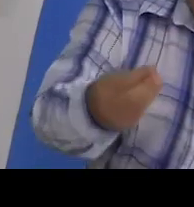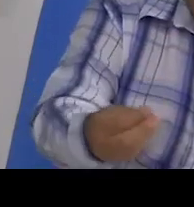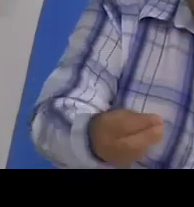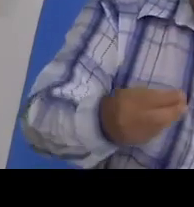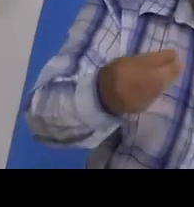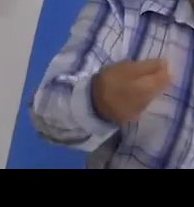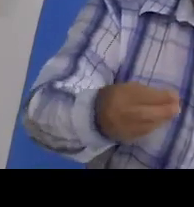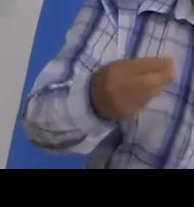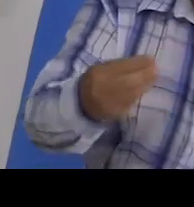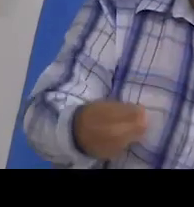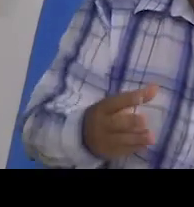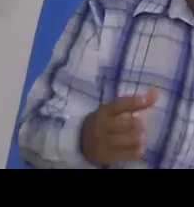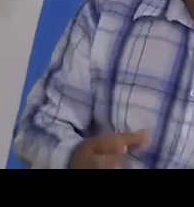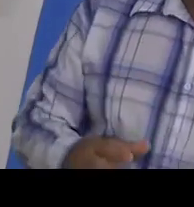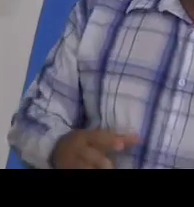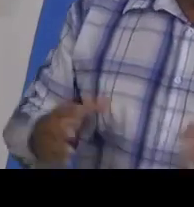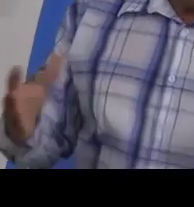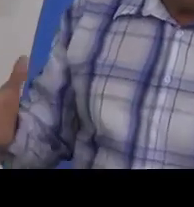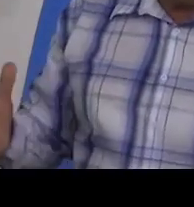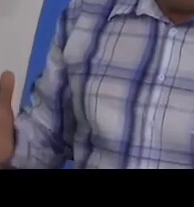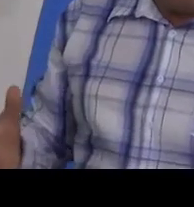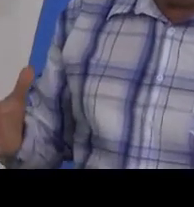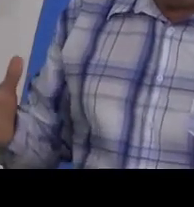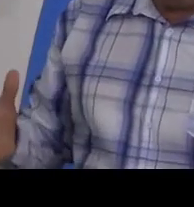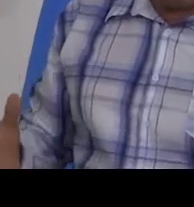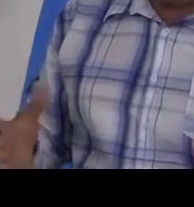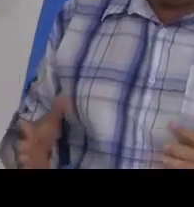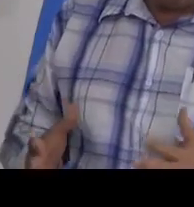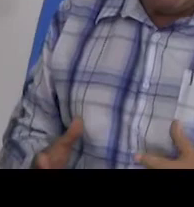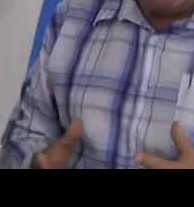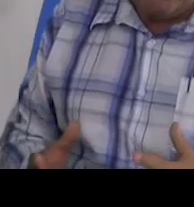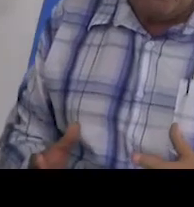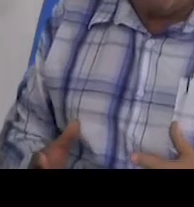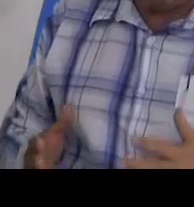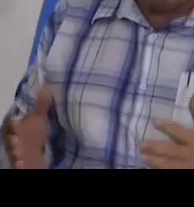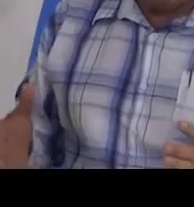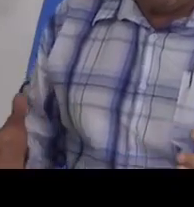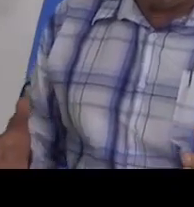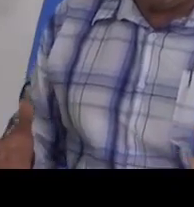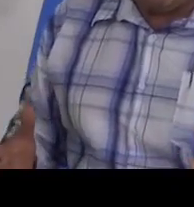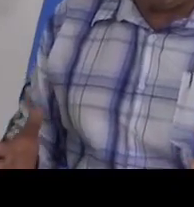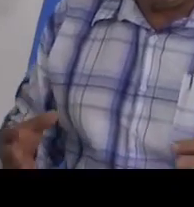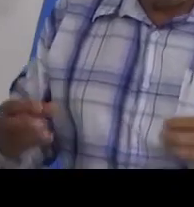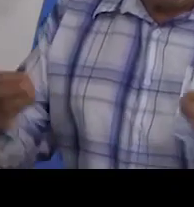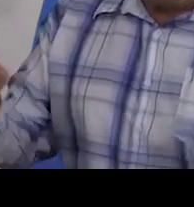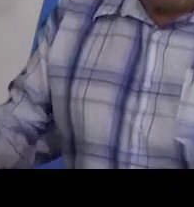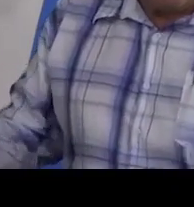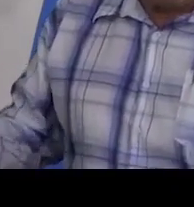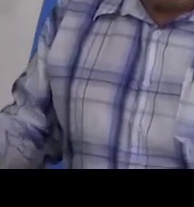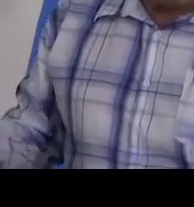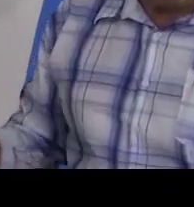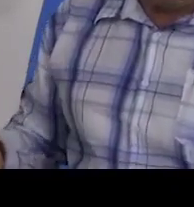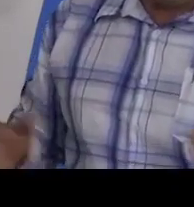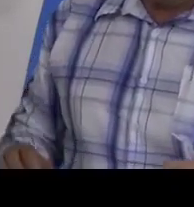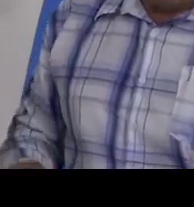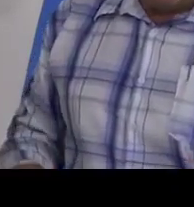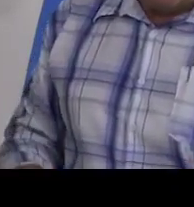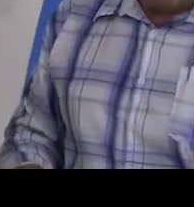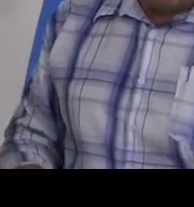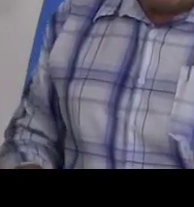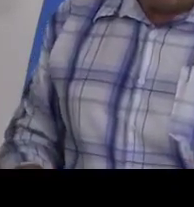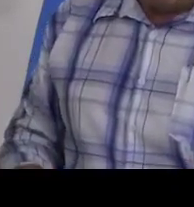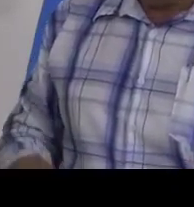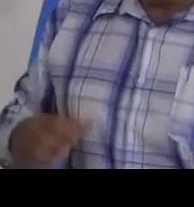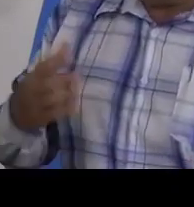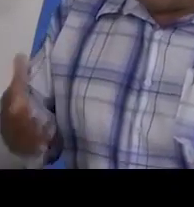contribuya a que nuestro país resuelva la situación hoy, que también somos parte de este mundo y tenemos entonces que contribuir a resolver